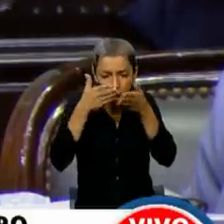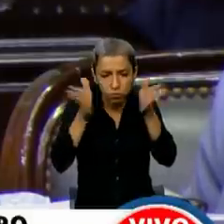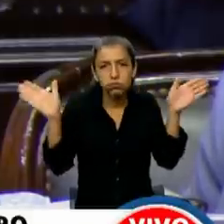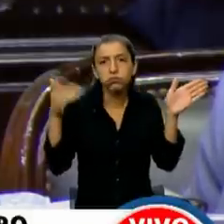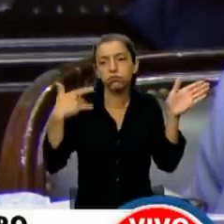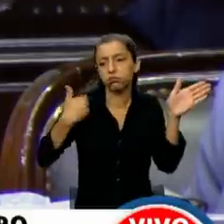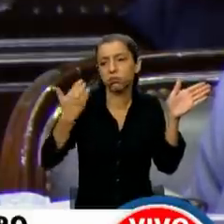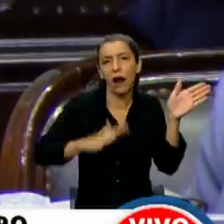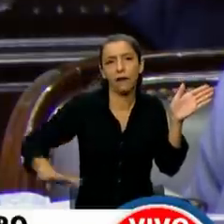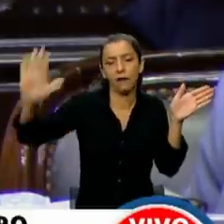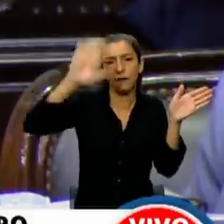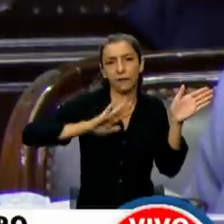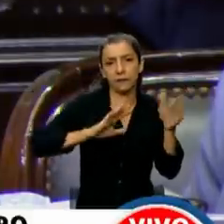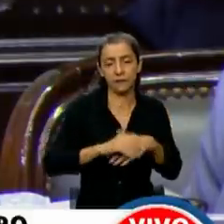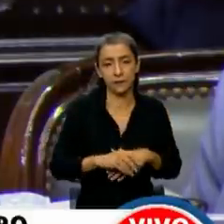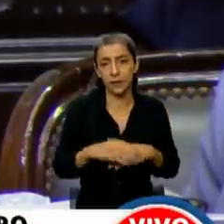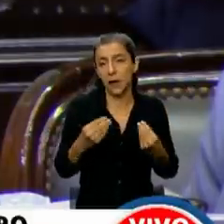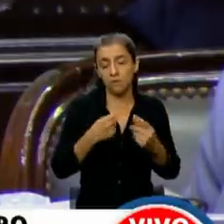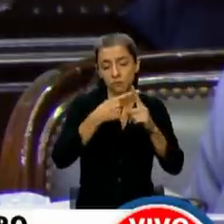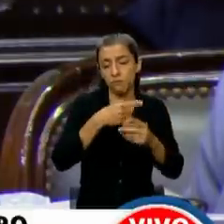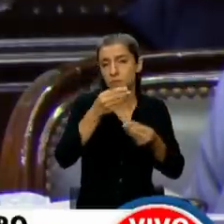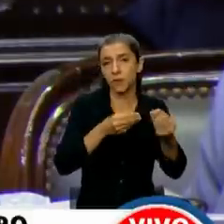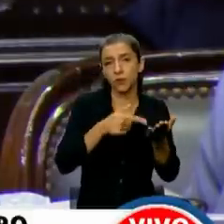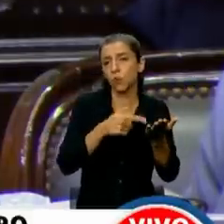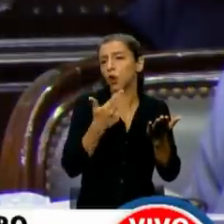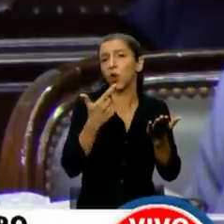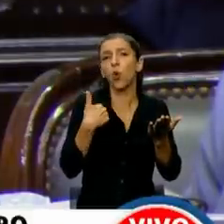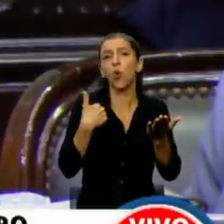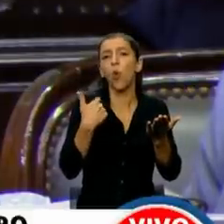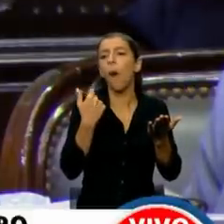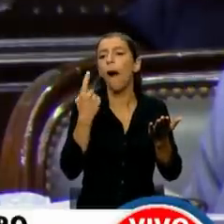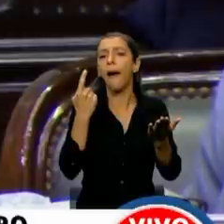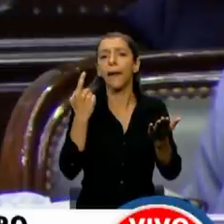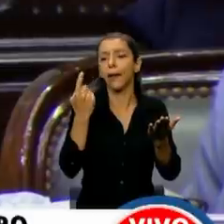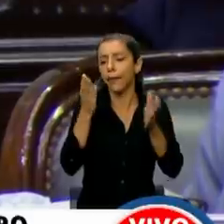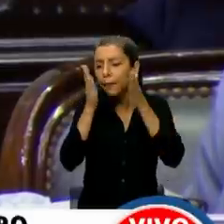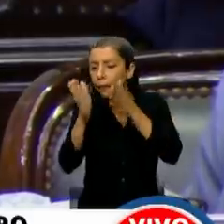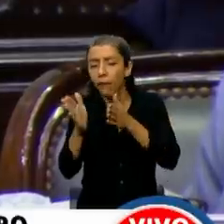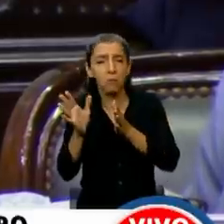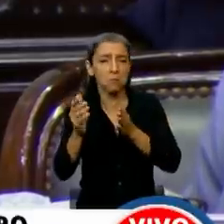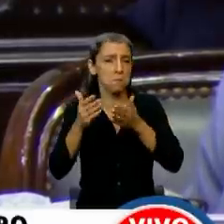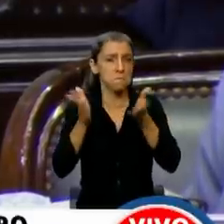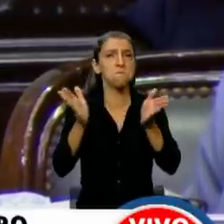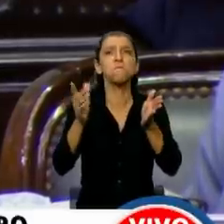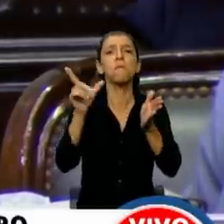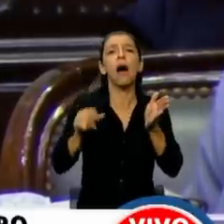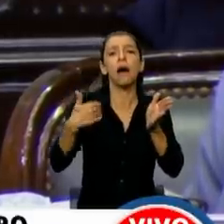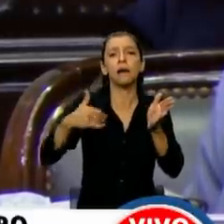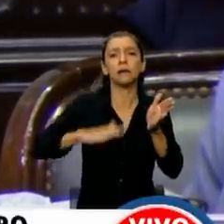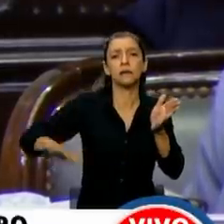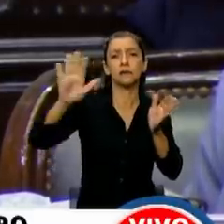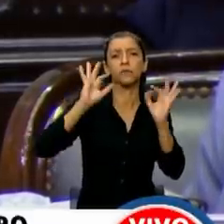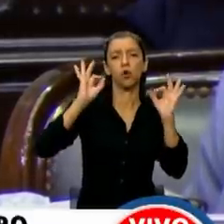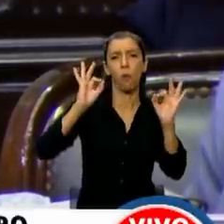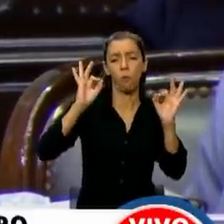que no reconoce asimetrías territoriales ni sociales es una visión que solo hace cuentas y